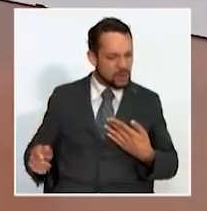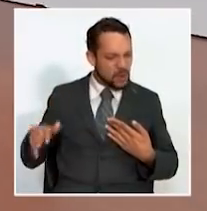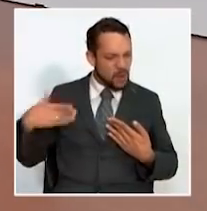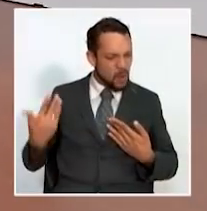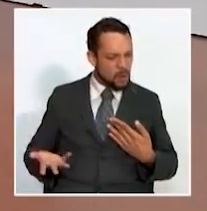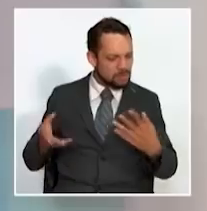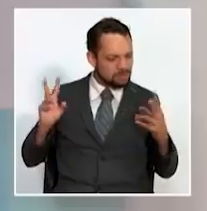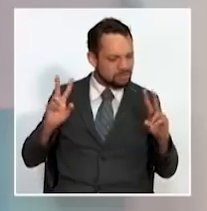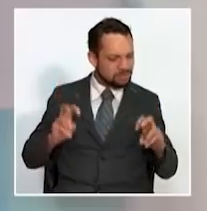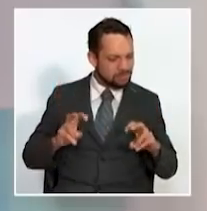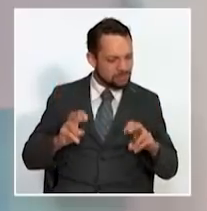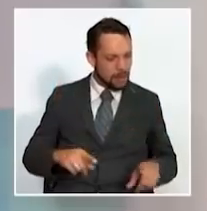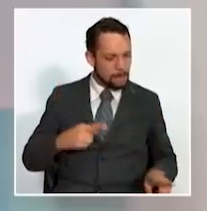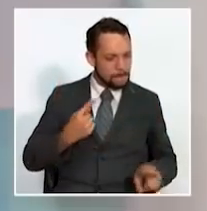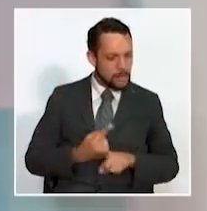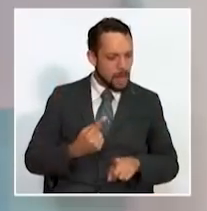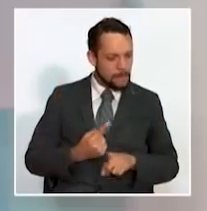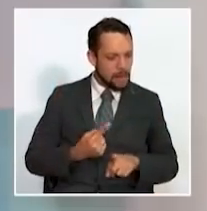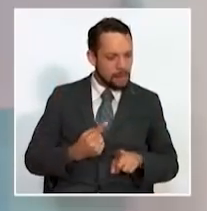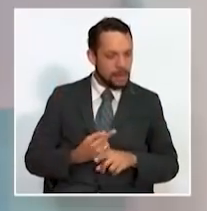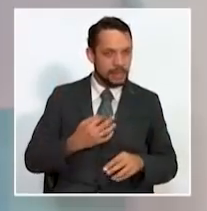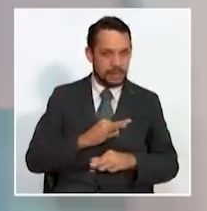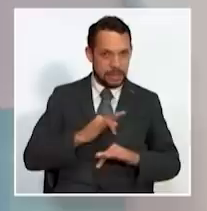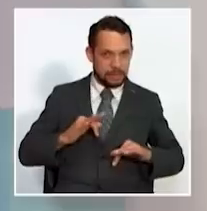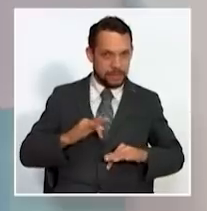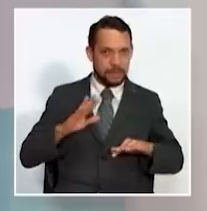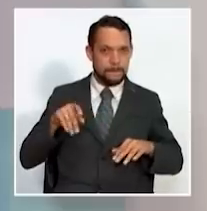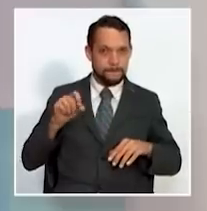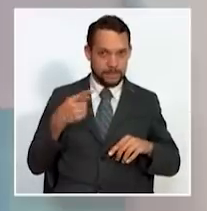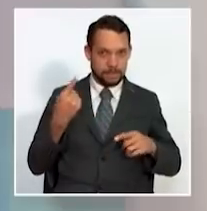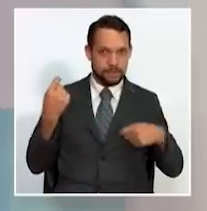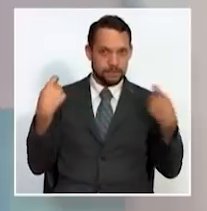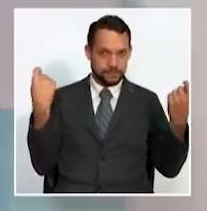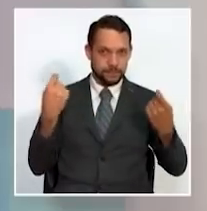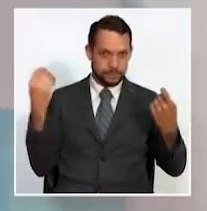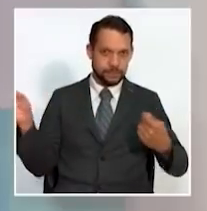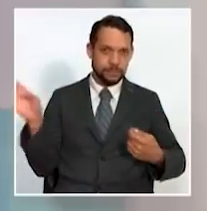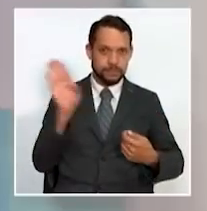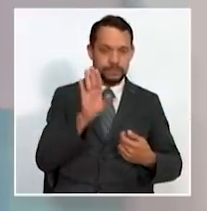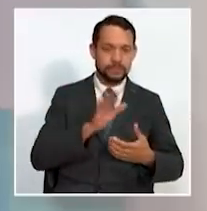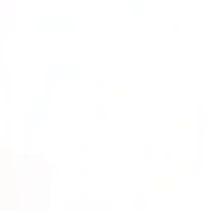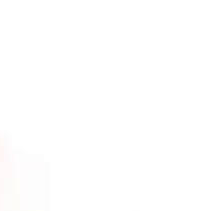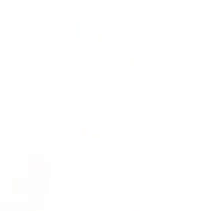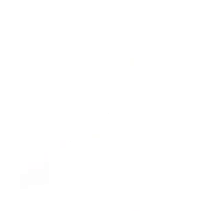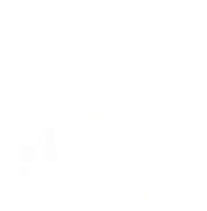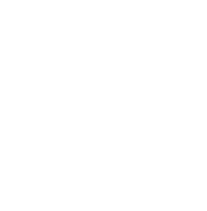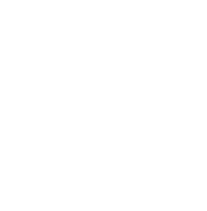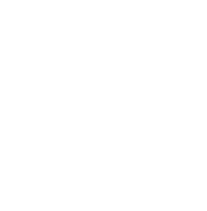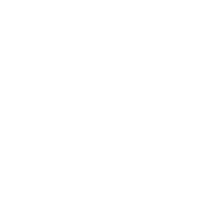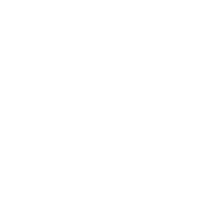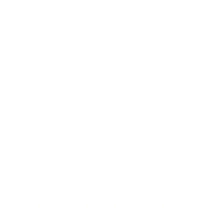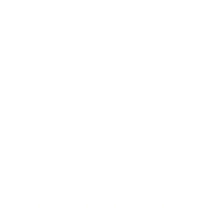uno poder llegar a un diagnóstico y a un tratamiento. Después de este corte de comerciales, ya volvemos.